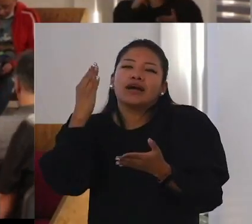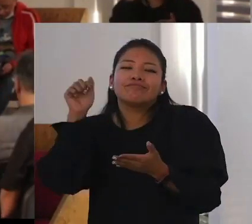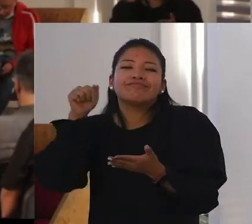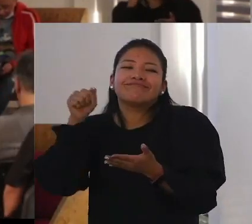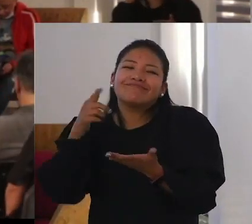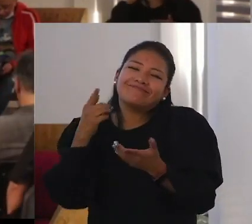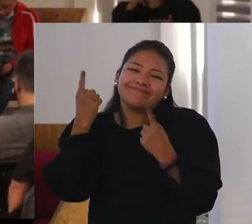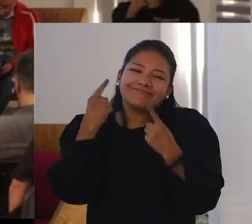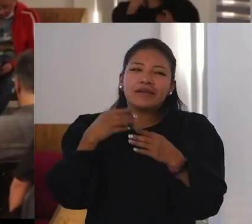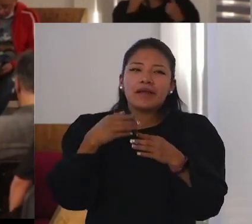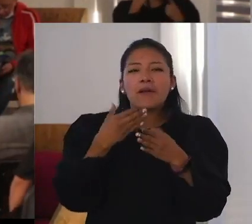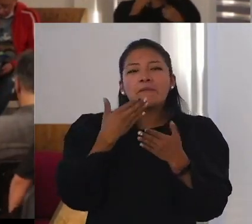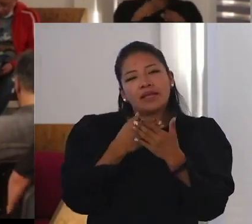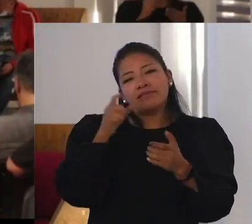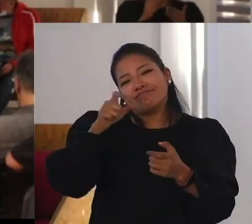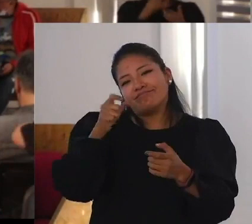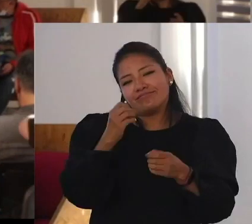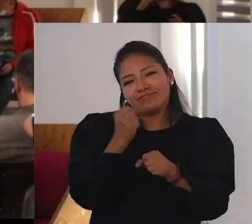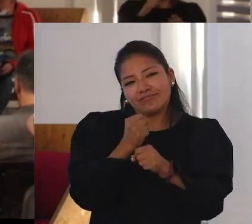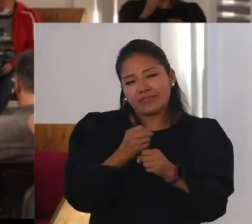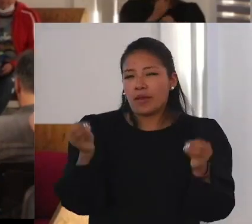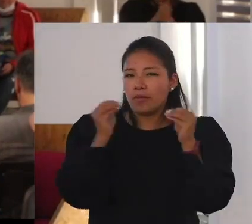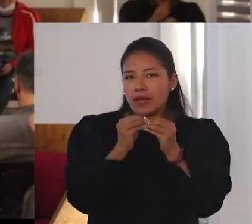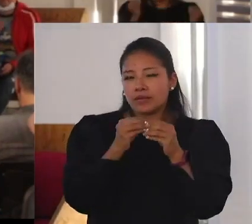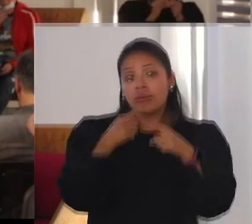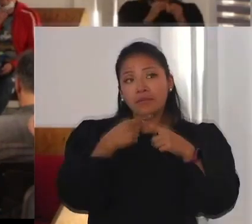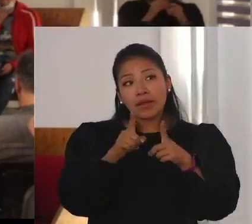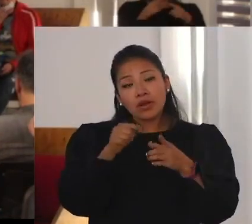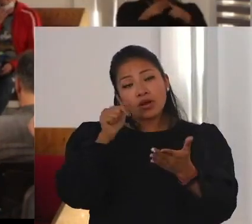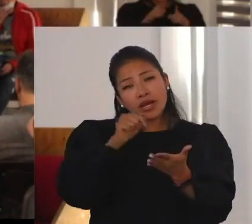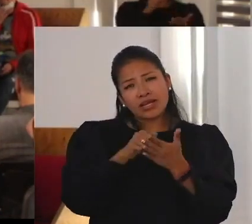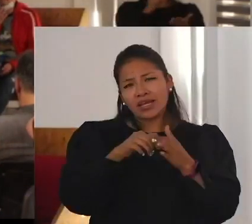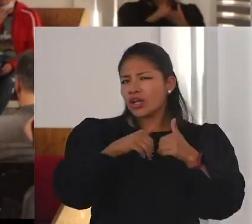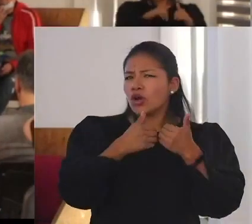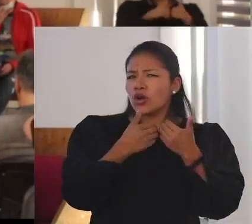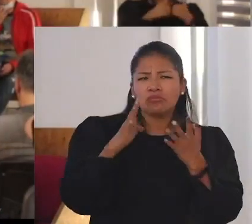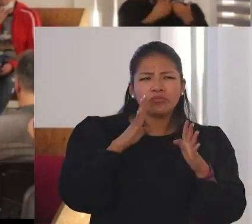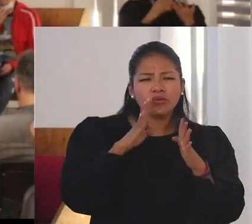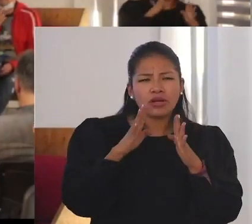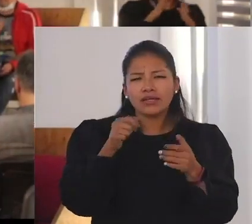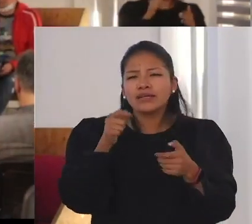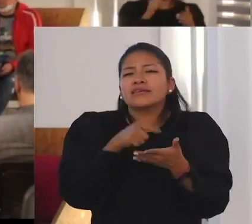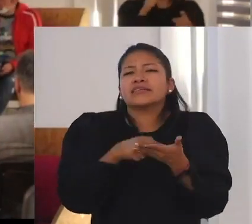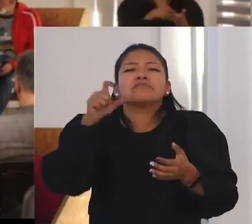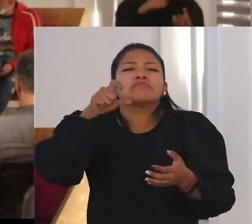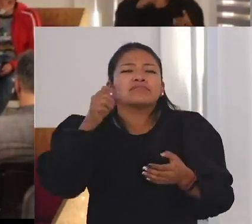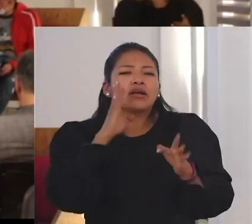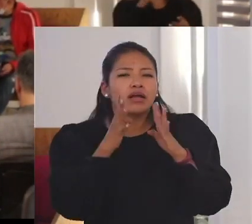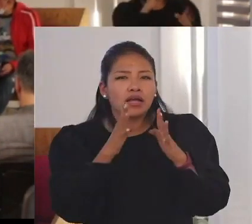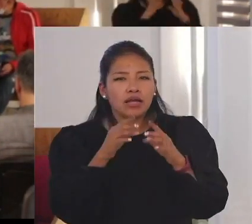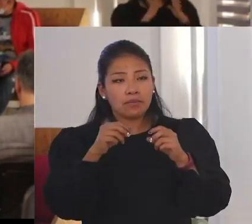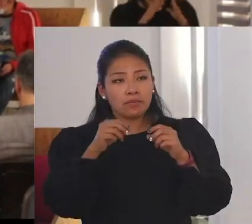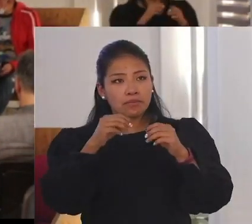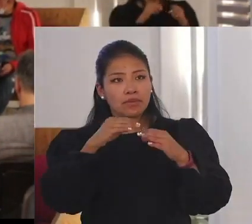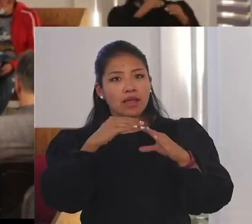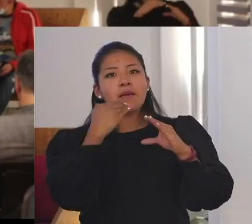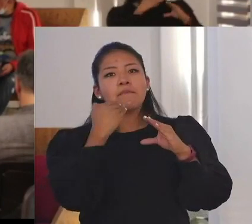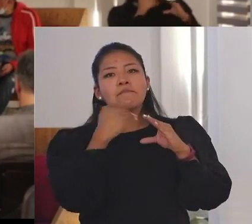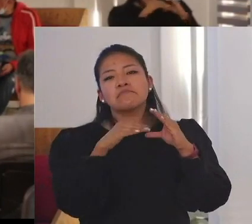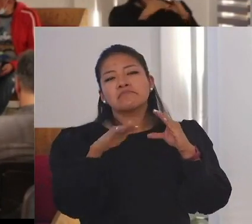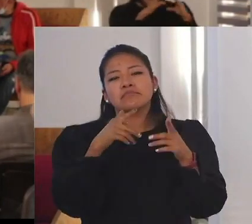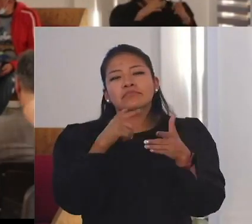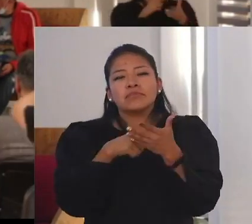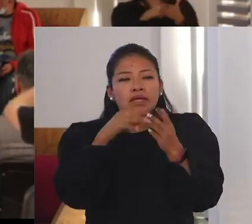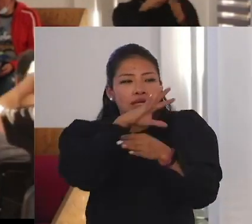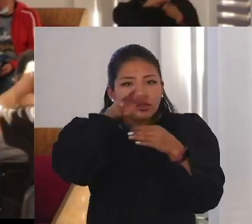de lo que me gustaría hablar ahora no es de del mensaje inclusión que nosotros trabajamos Yo admiro y valoro mucho el trabajo de